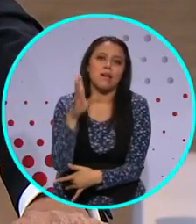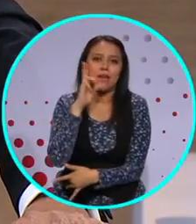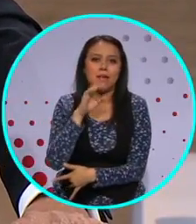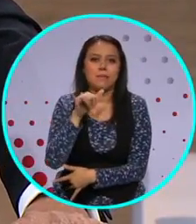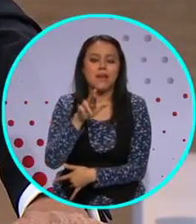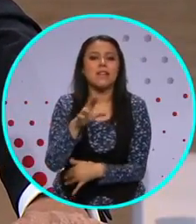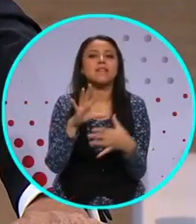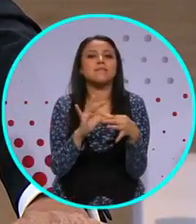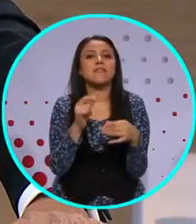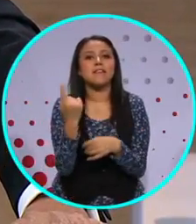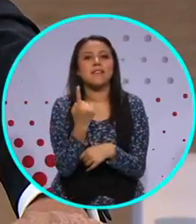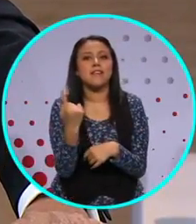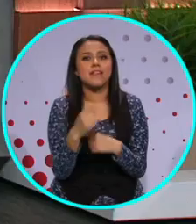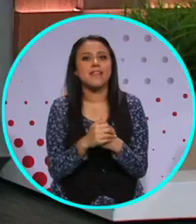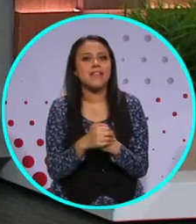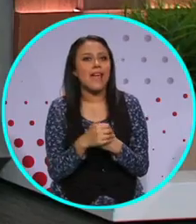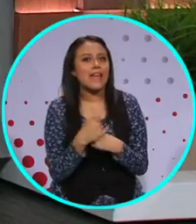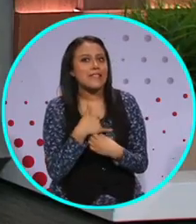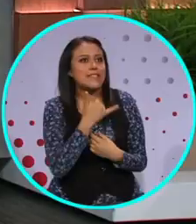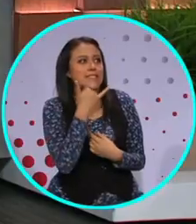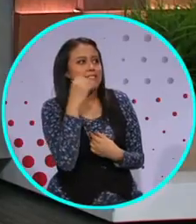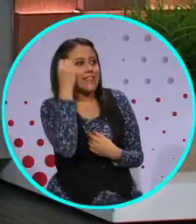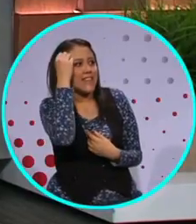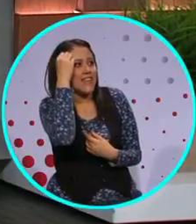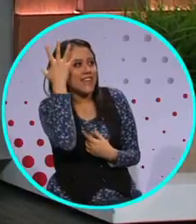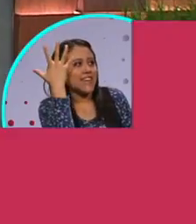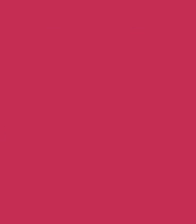mariana piensa las cuerdas